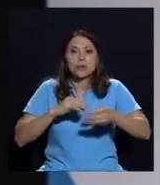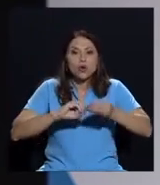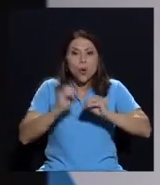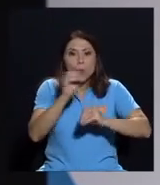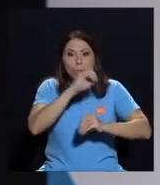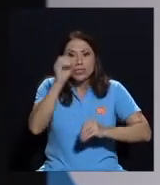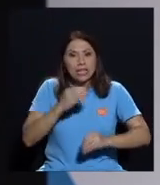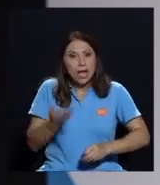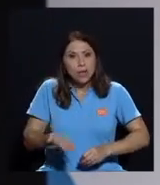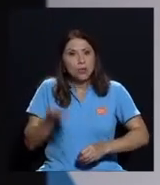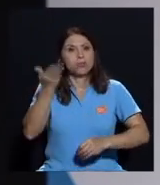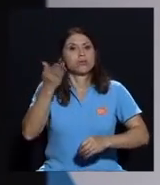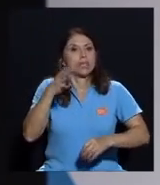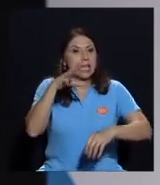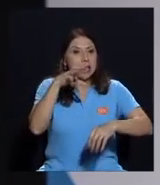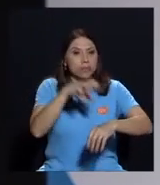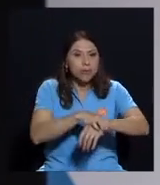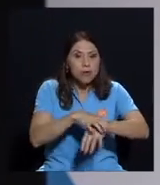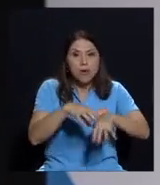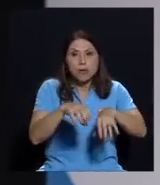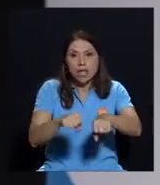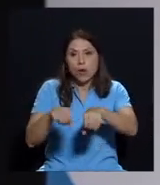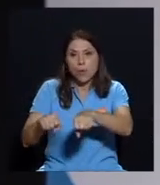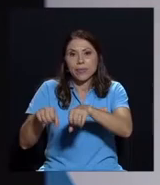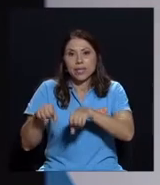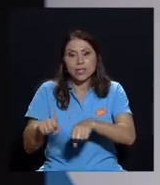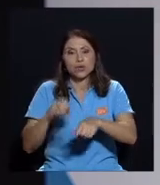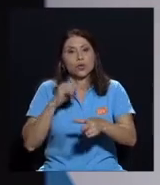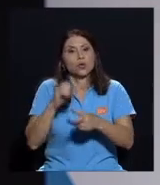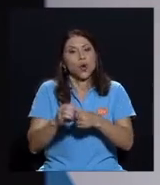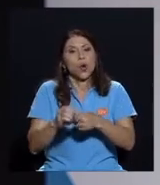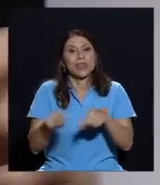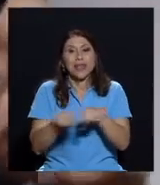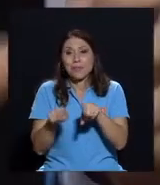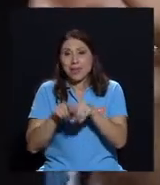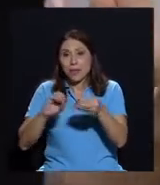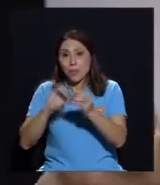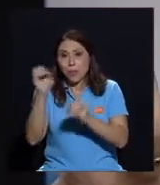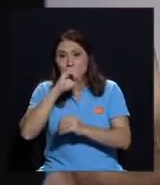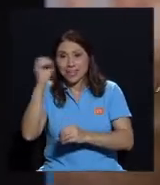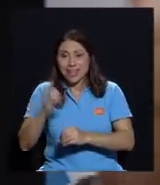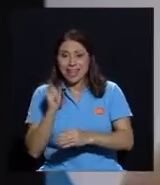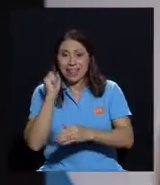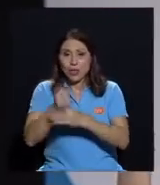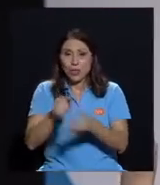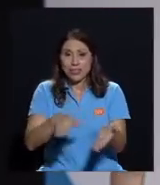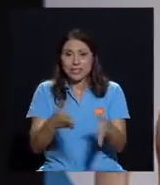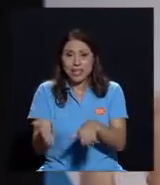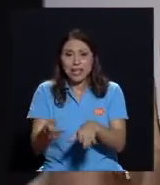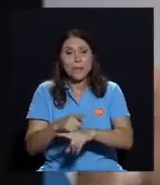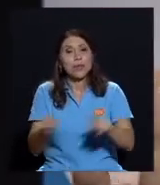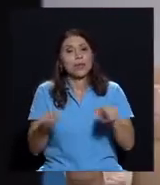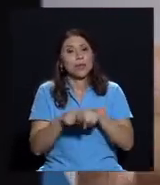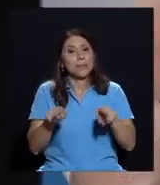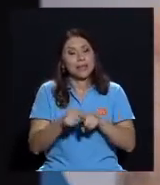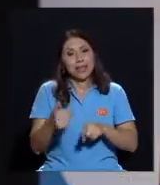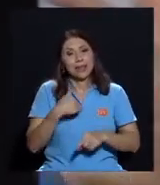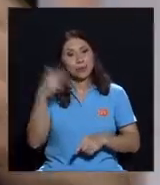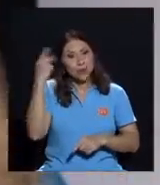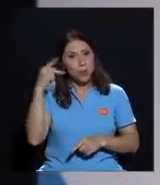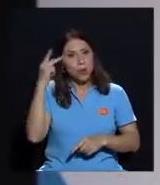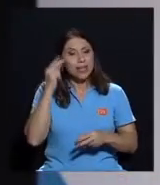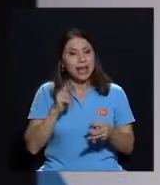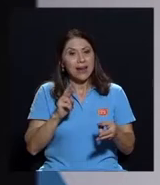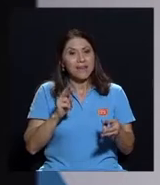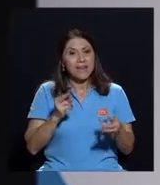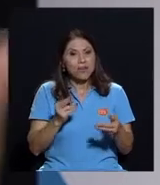altos índices de de homicidios por otro lado tenemos una política restaurativa que avanza pero no se